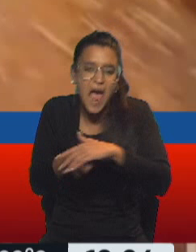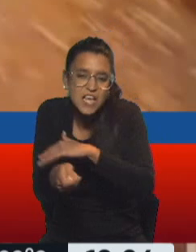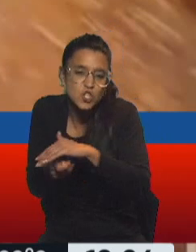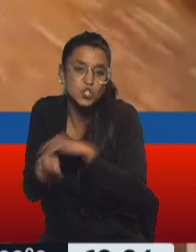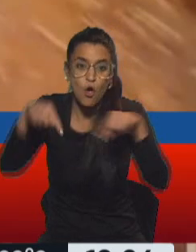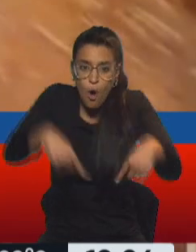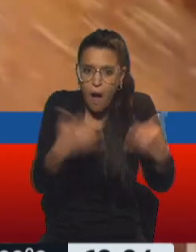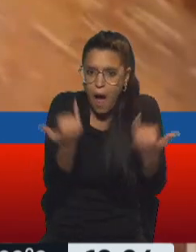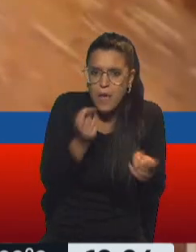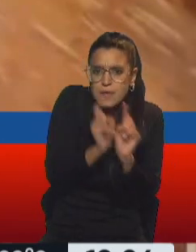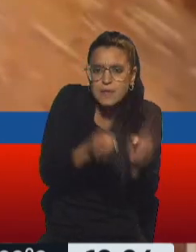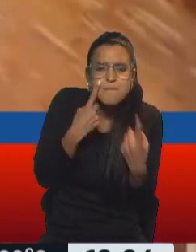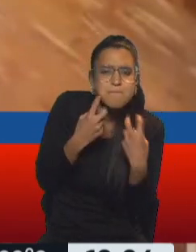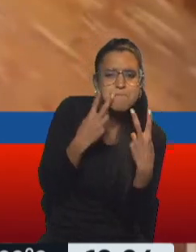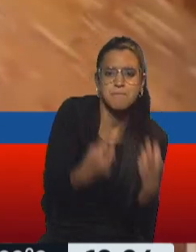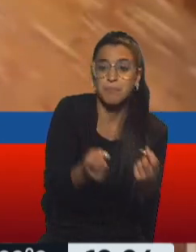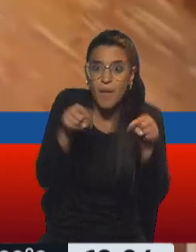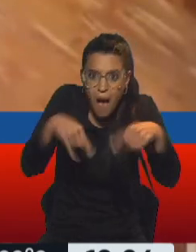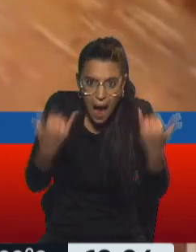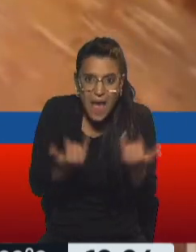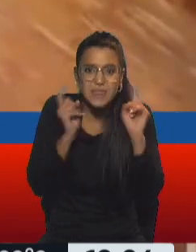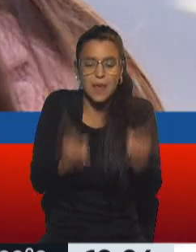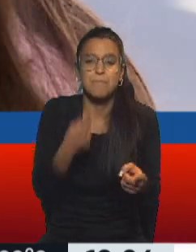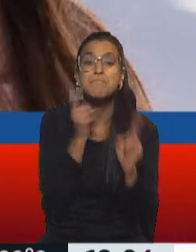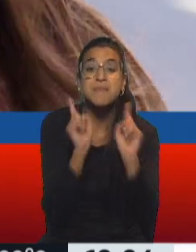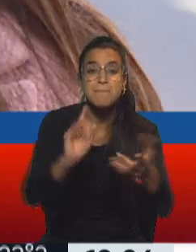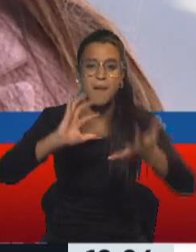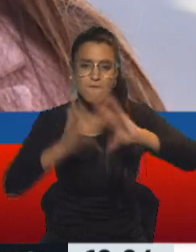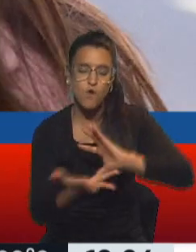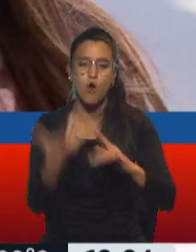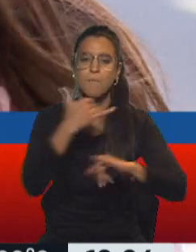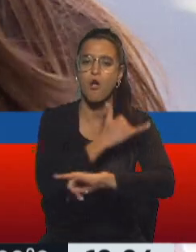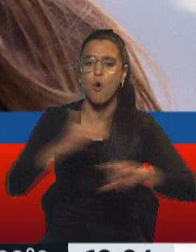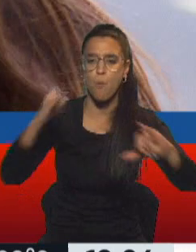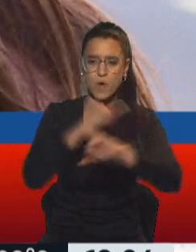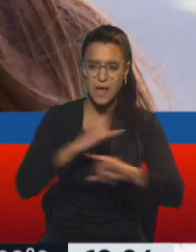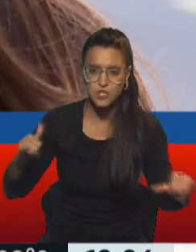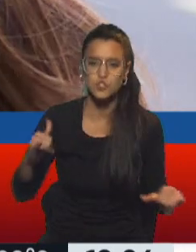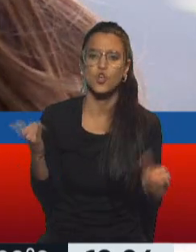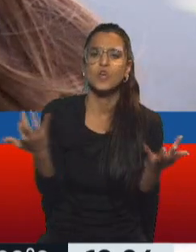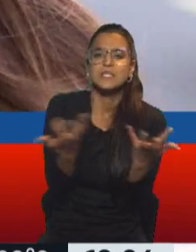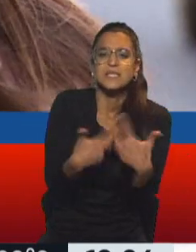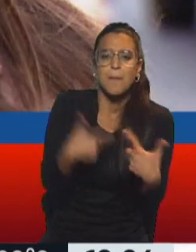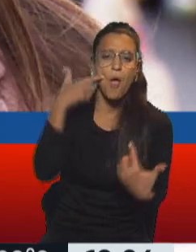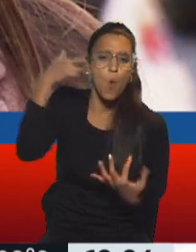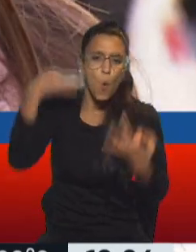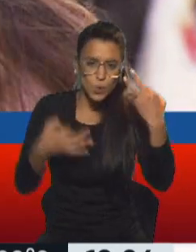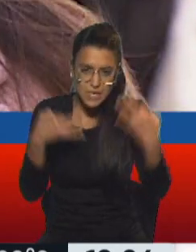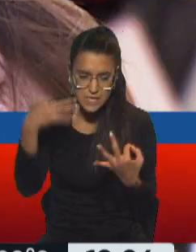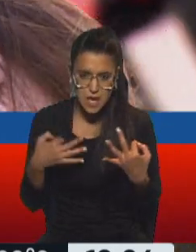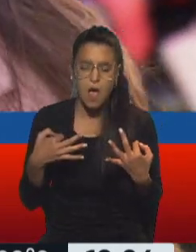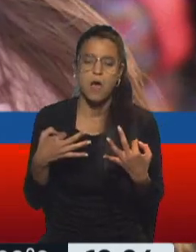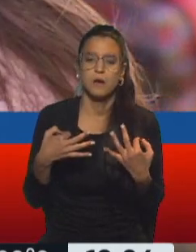con una infinidad de causas este mismo modus operandi, esta misma matriz, medios de comunicación, sistema de justicia y,